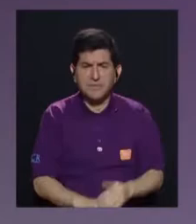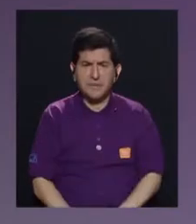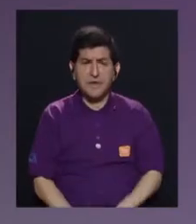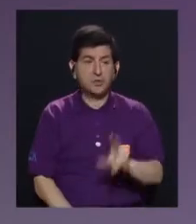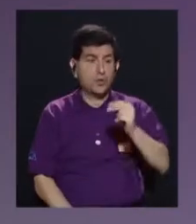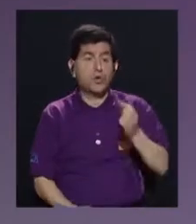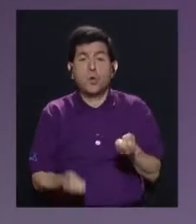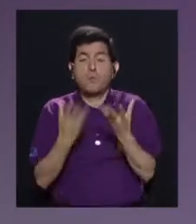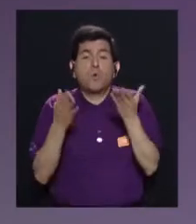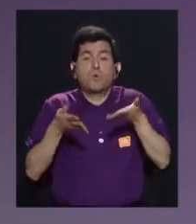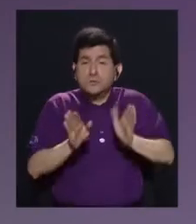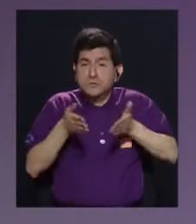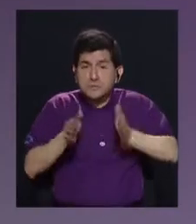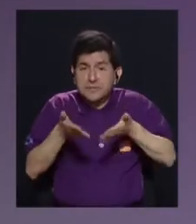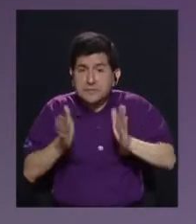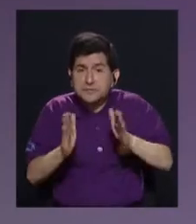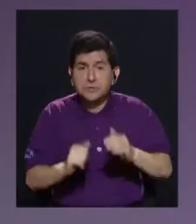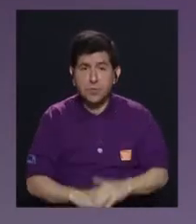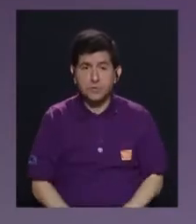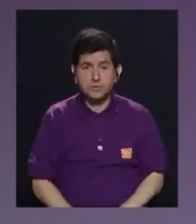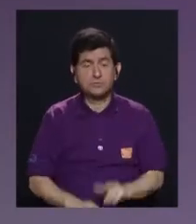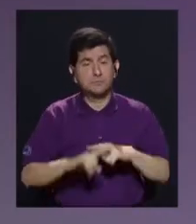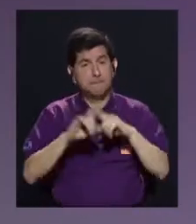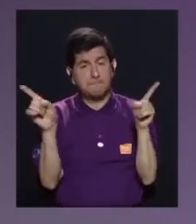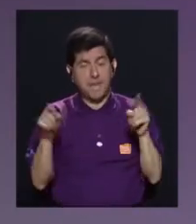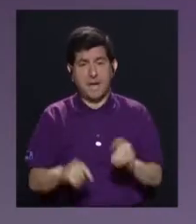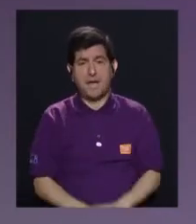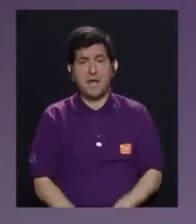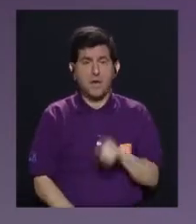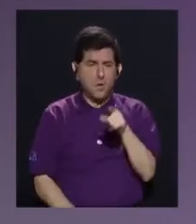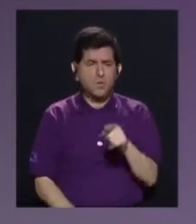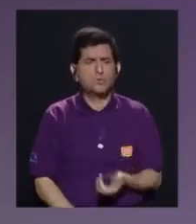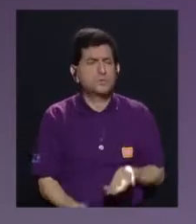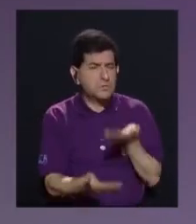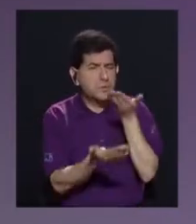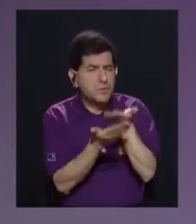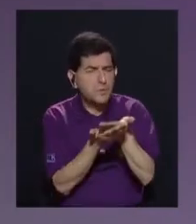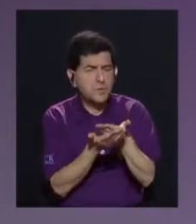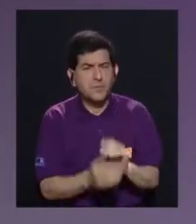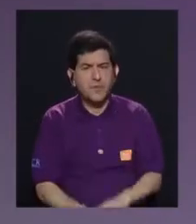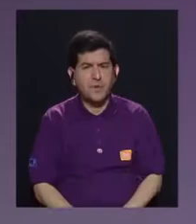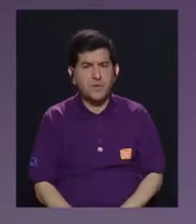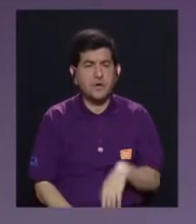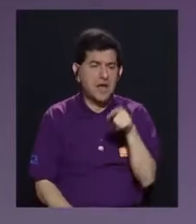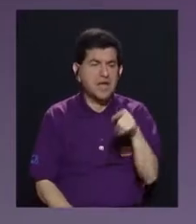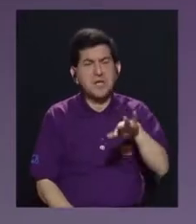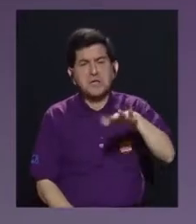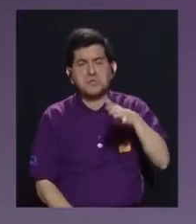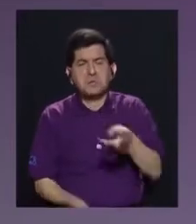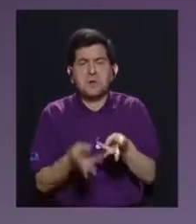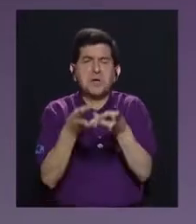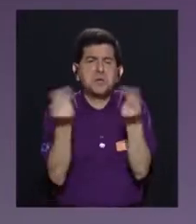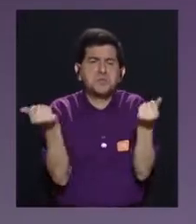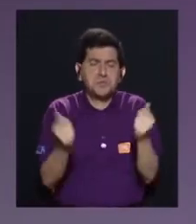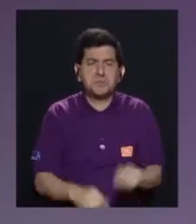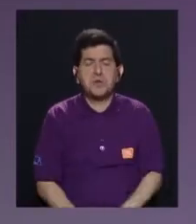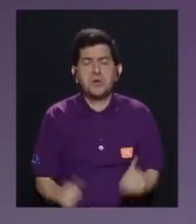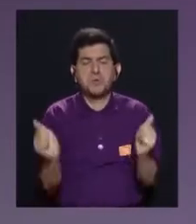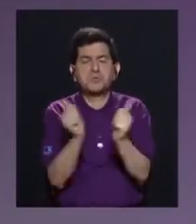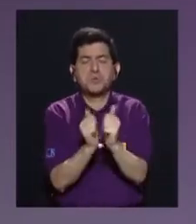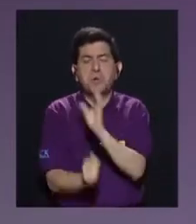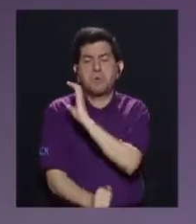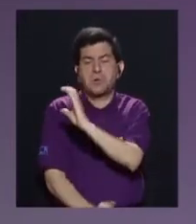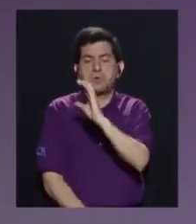no llenarse de hijos pero pero cuando usted está planteando que eso lo tiene más menos resuelto con la caja del seguro